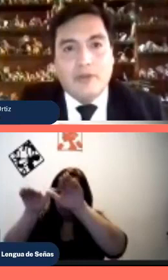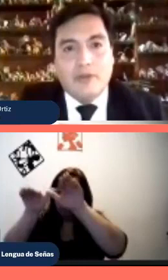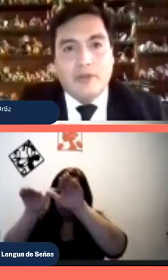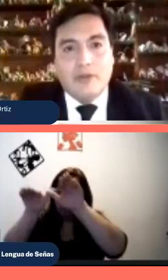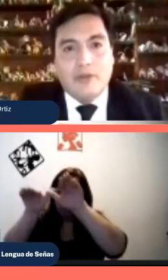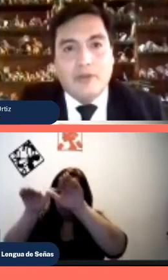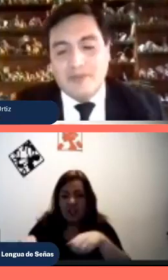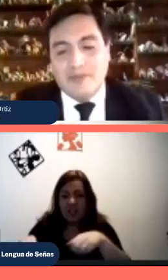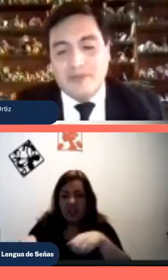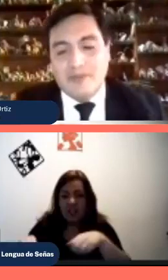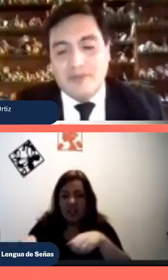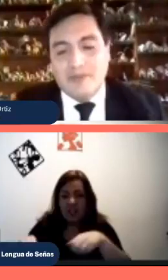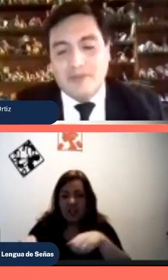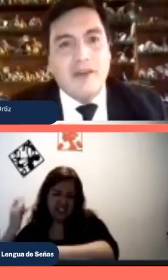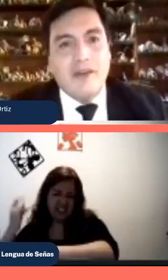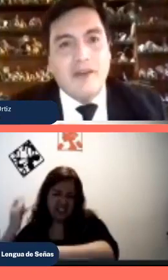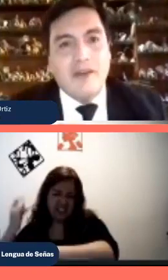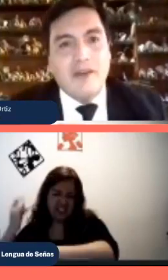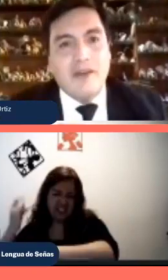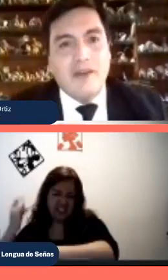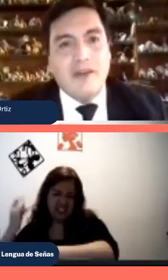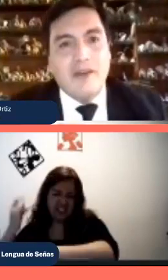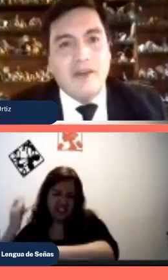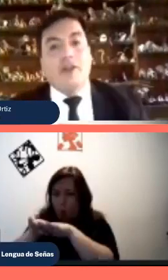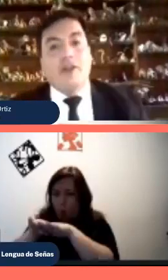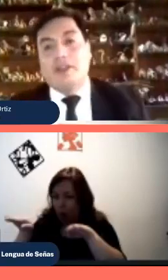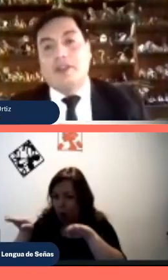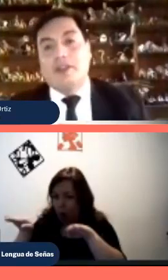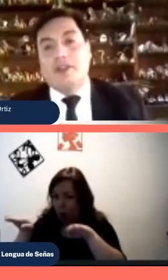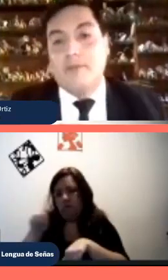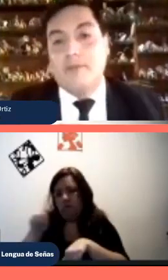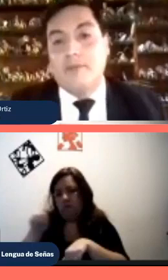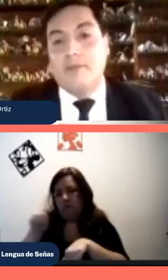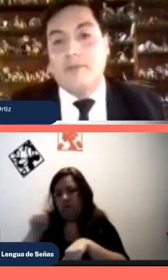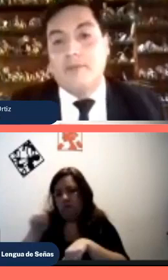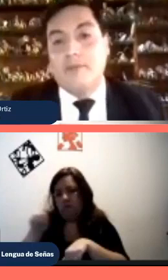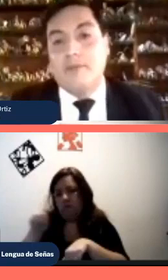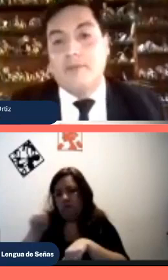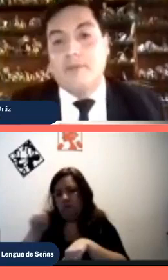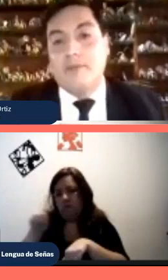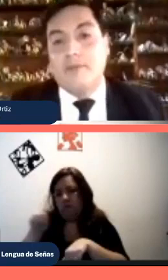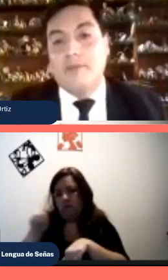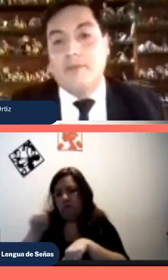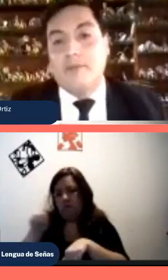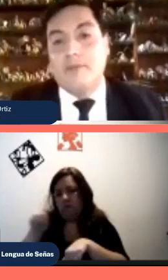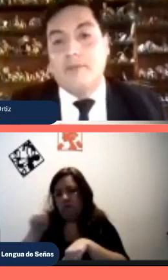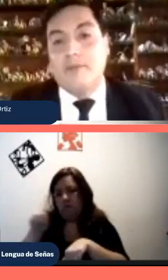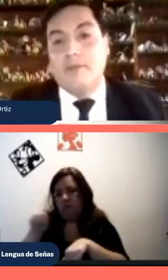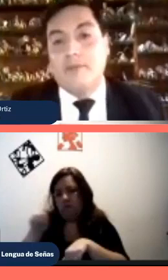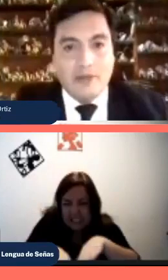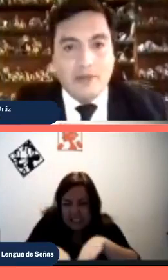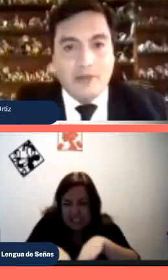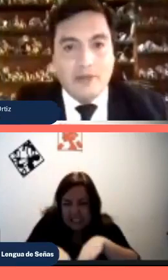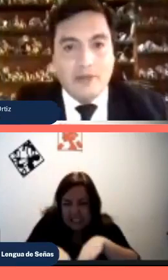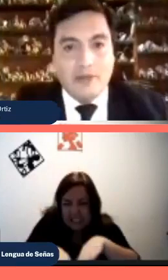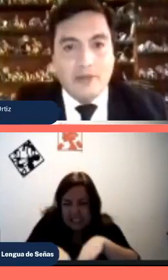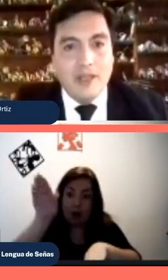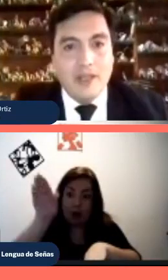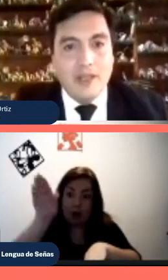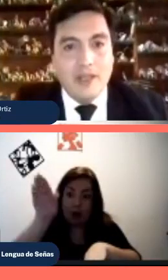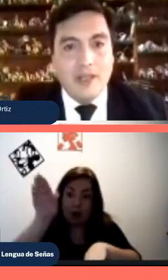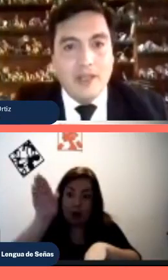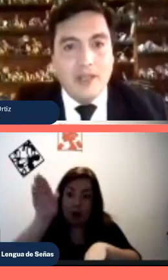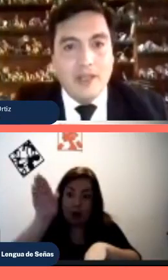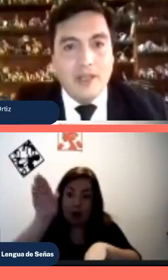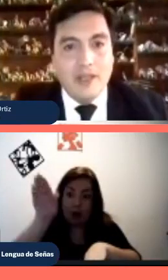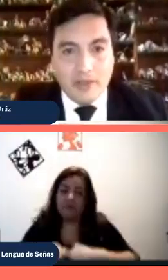dinosaurios, así que no se puede hablar de dinosaurios voladores. En sí son reptiles voladores, parientes, eso sí, de los dinosaurios.